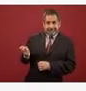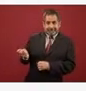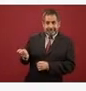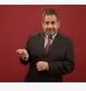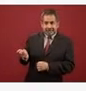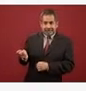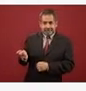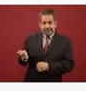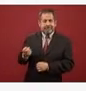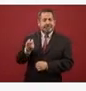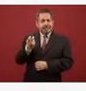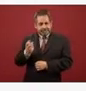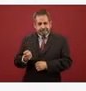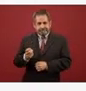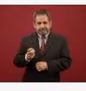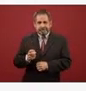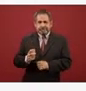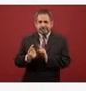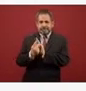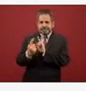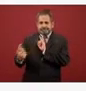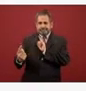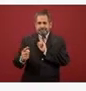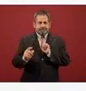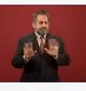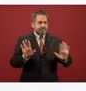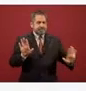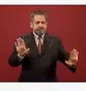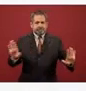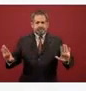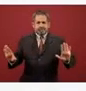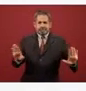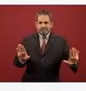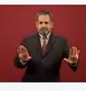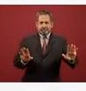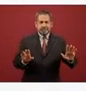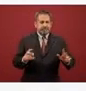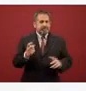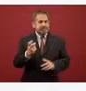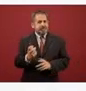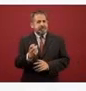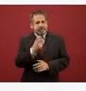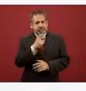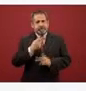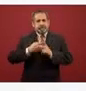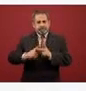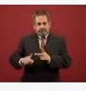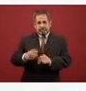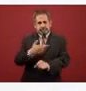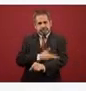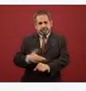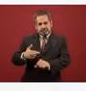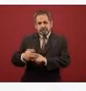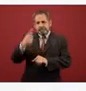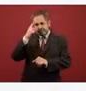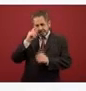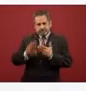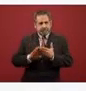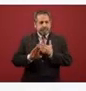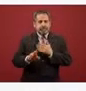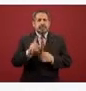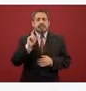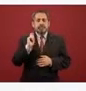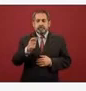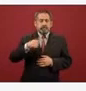sana distancia. Su sana distancia. Esto lo pudimos no solamente preparar, sino programar.